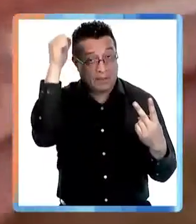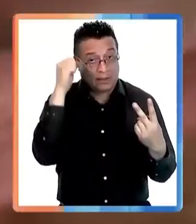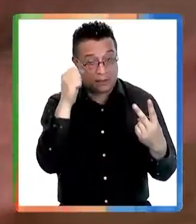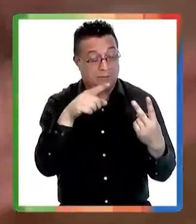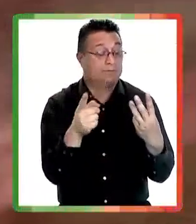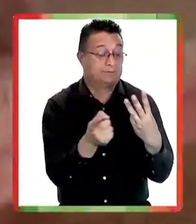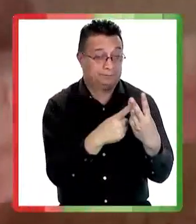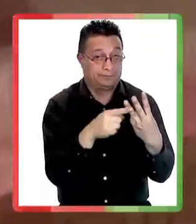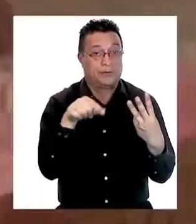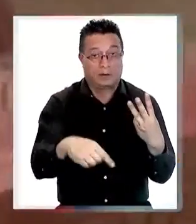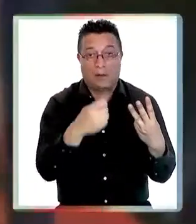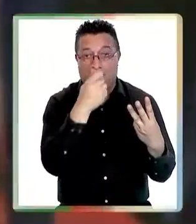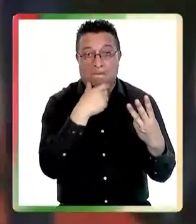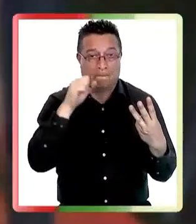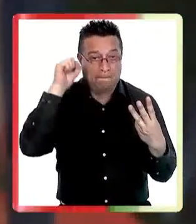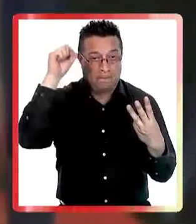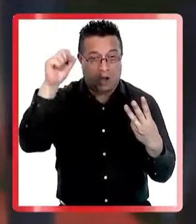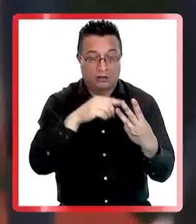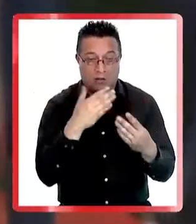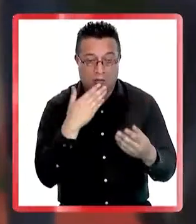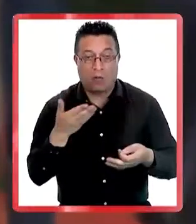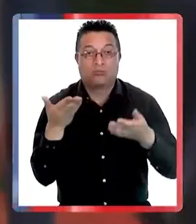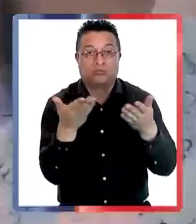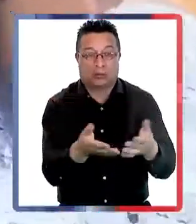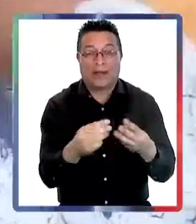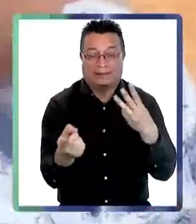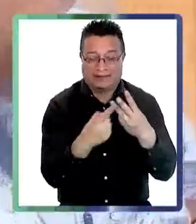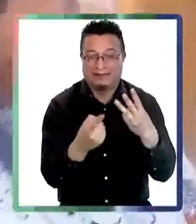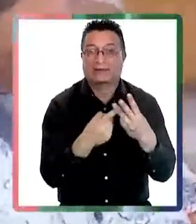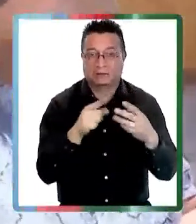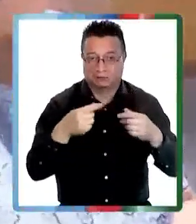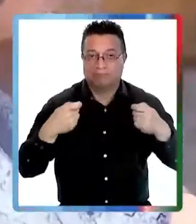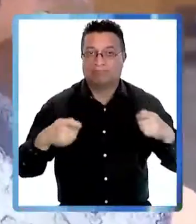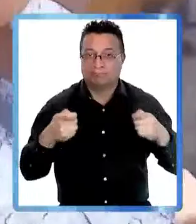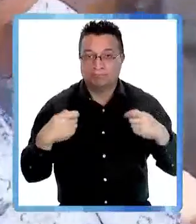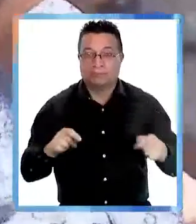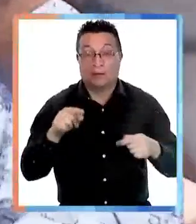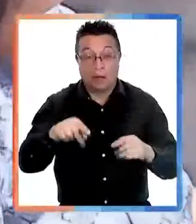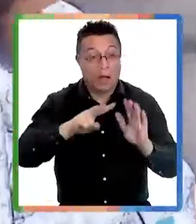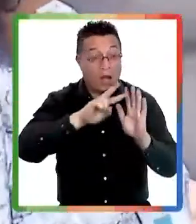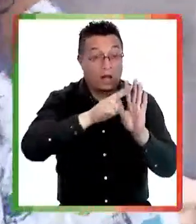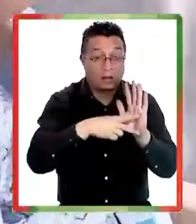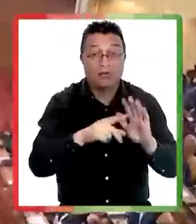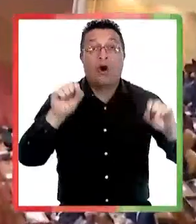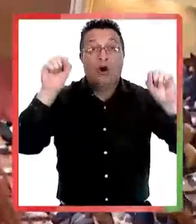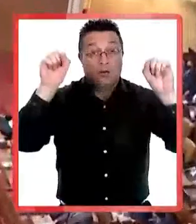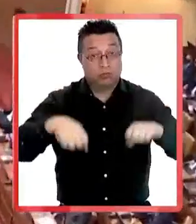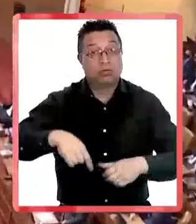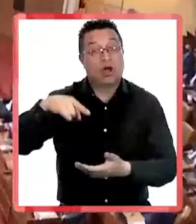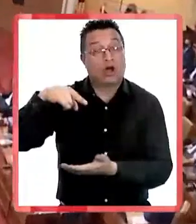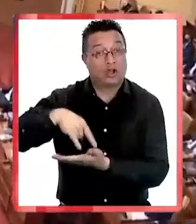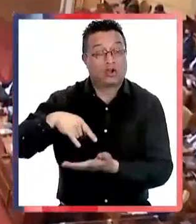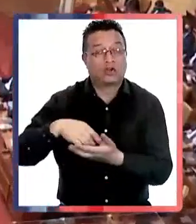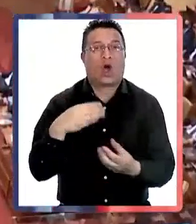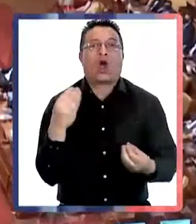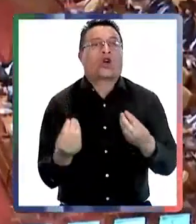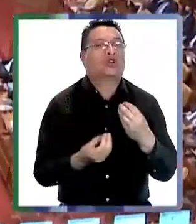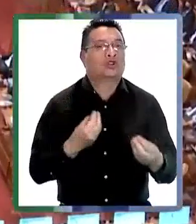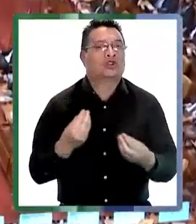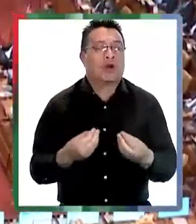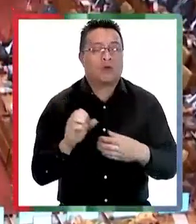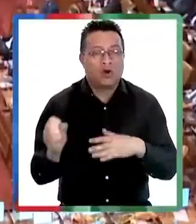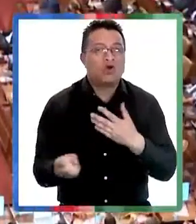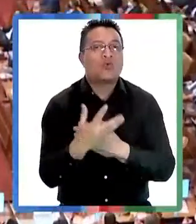Piñera. Y la propuesta de la administración de Gabriel Boric es el tercer intento. Si esta reforma se aprueba en el Congreso, ¿cómo